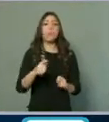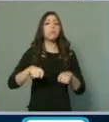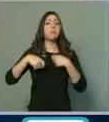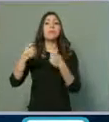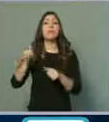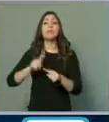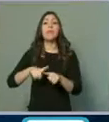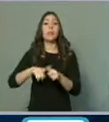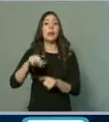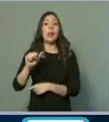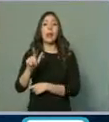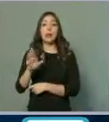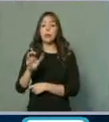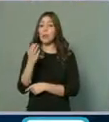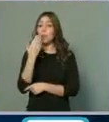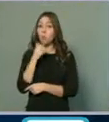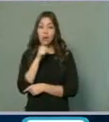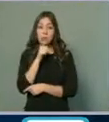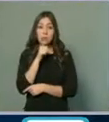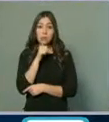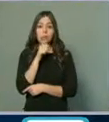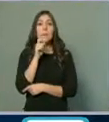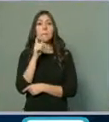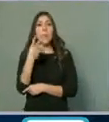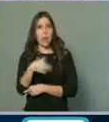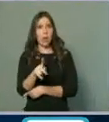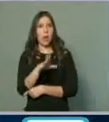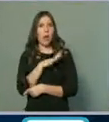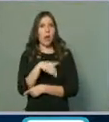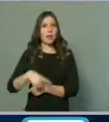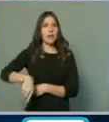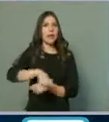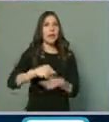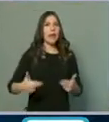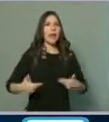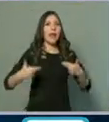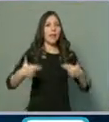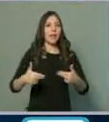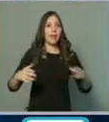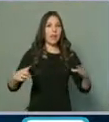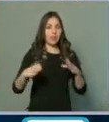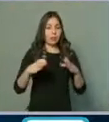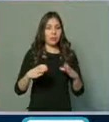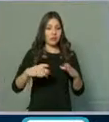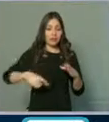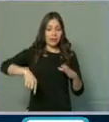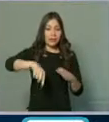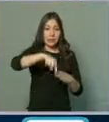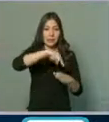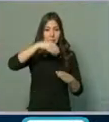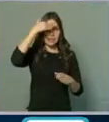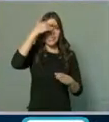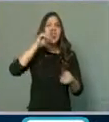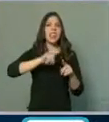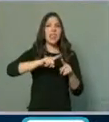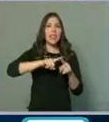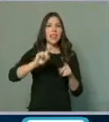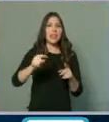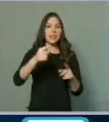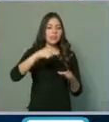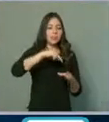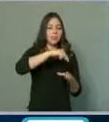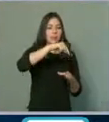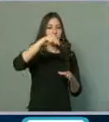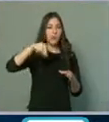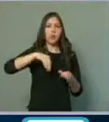juez, porque no hubo un testamento. Cuando ya sabemos quiénes son los herederos designados, entonces cada voto vale